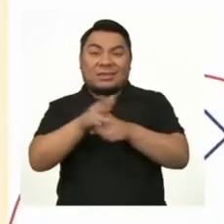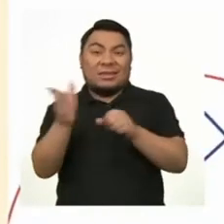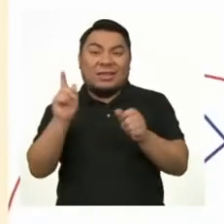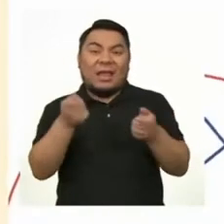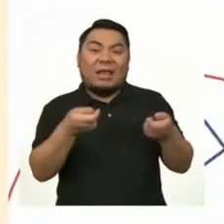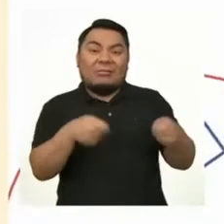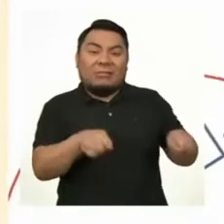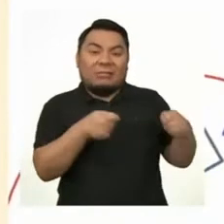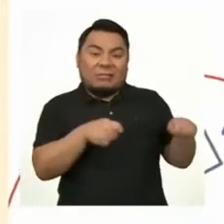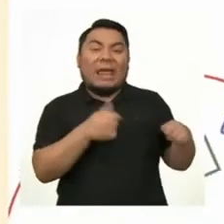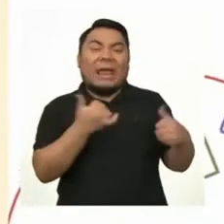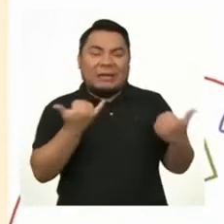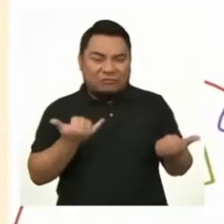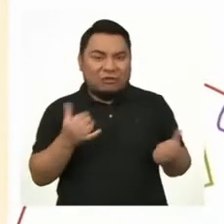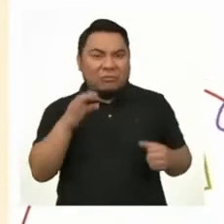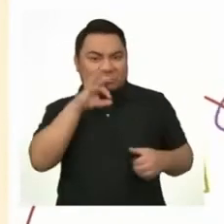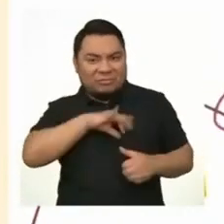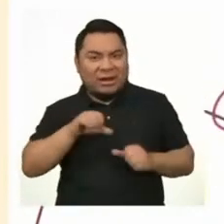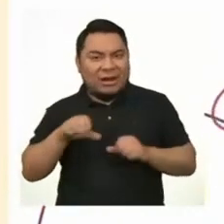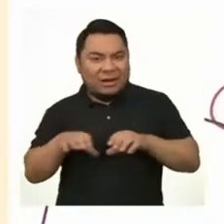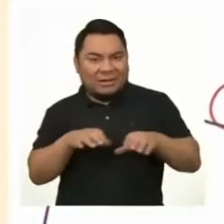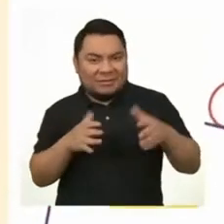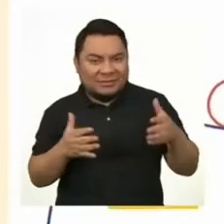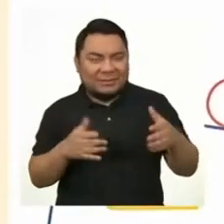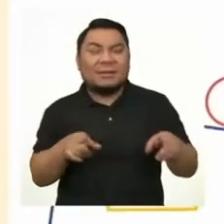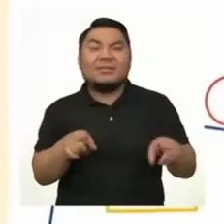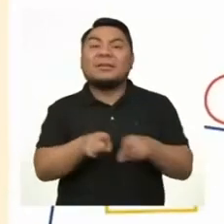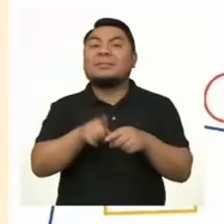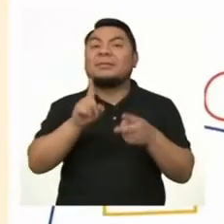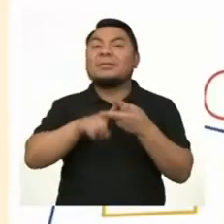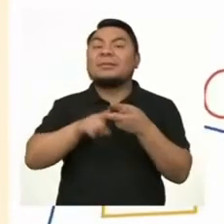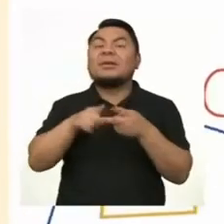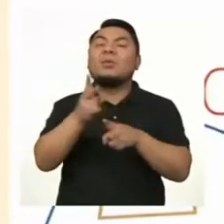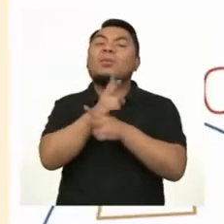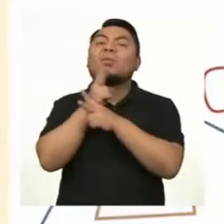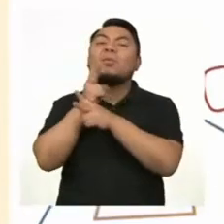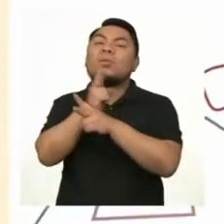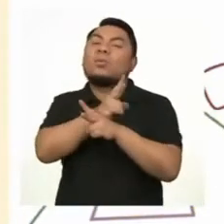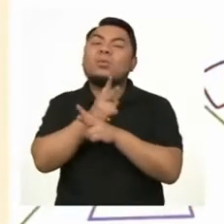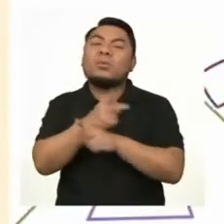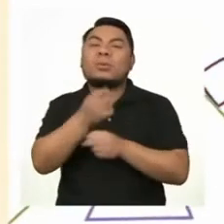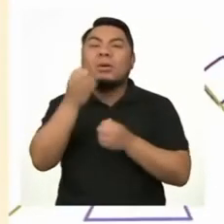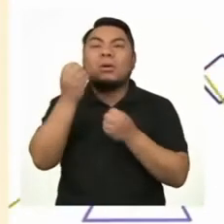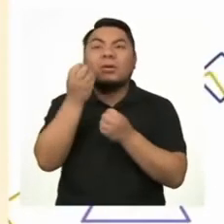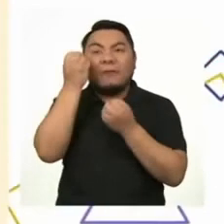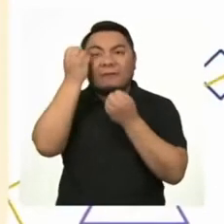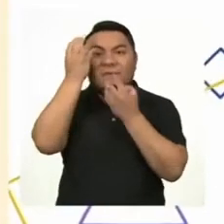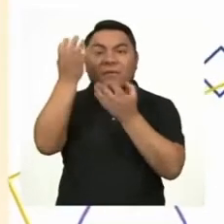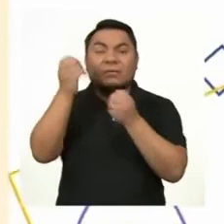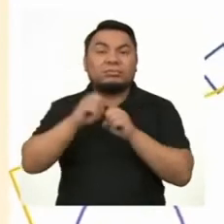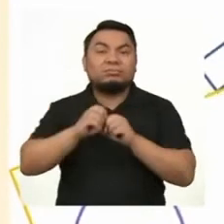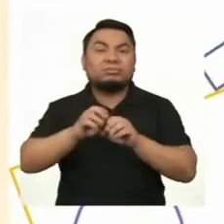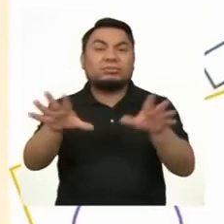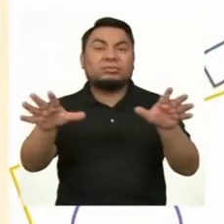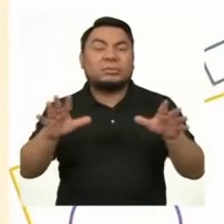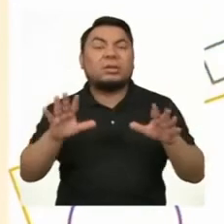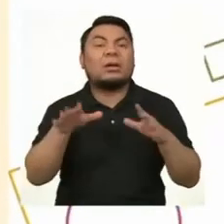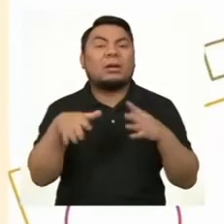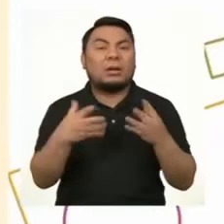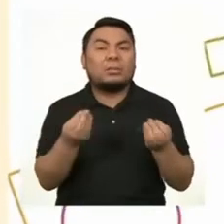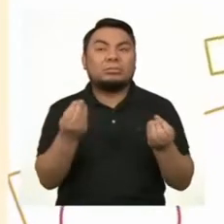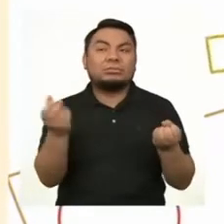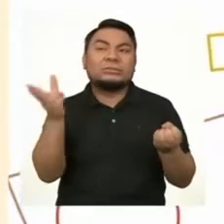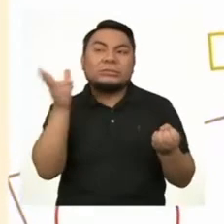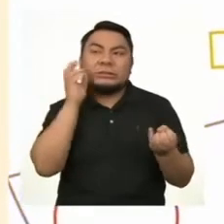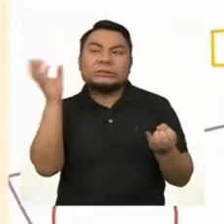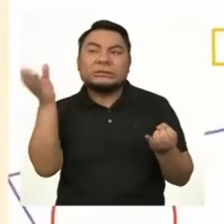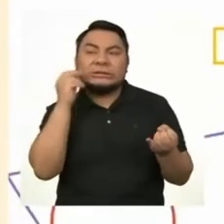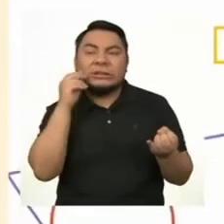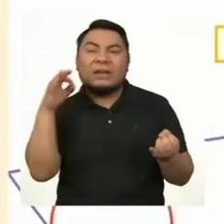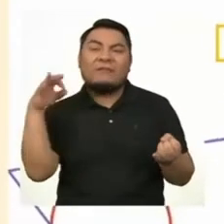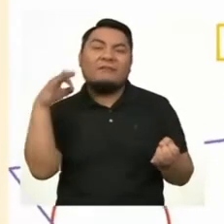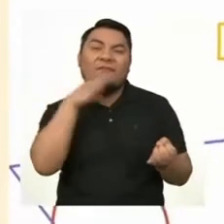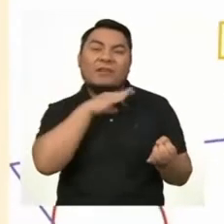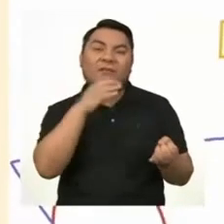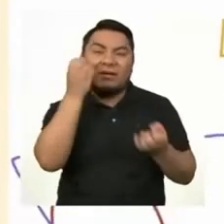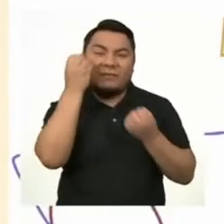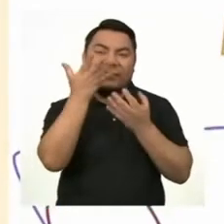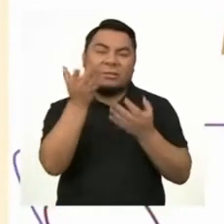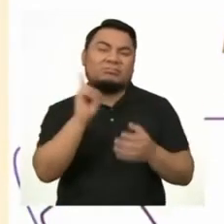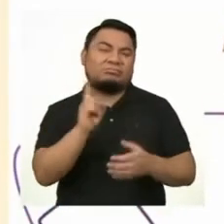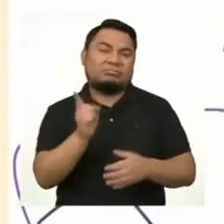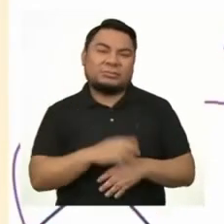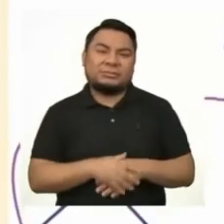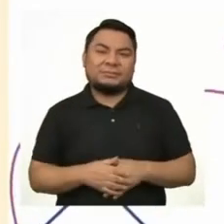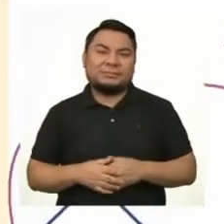por otro lado, nos dicen que hay que cuidar la información que difundimos, pues hay muchos rumores que no suman a dar